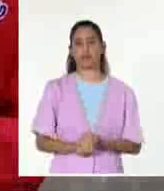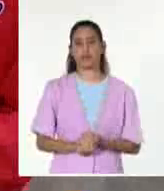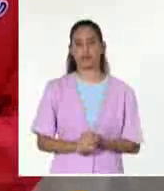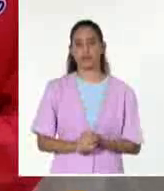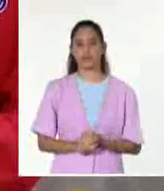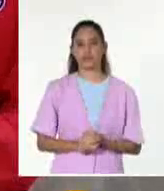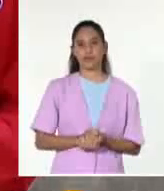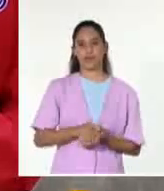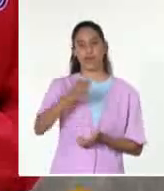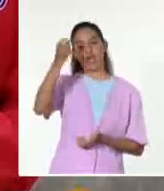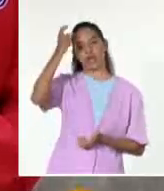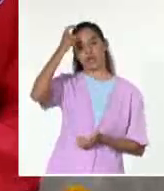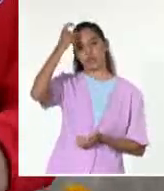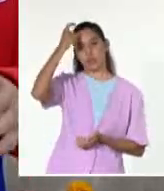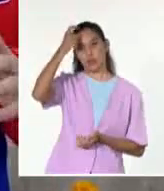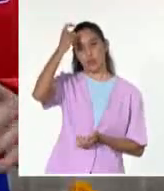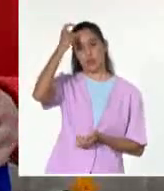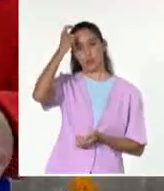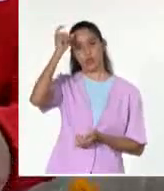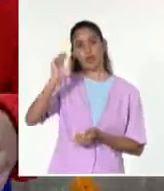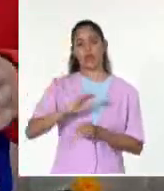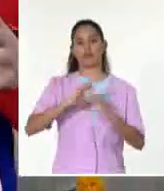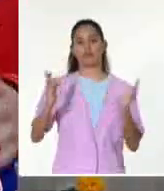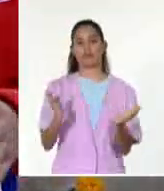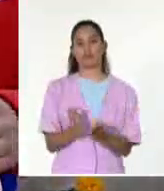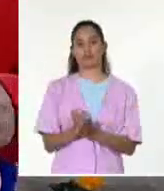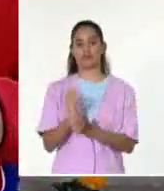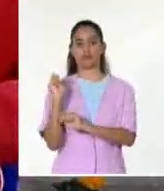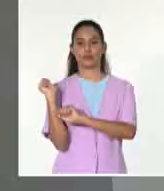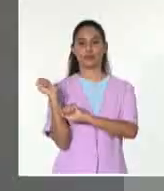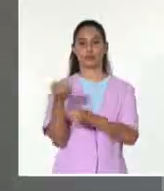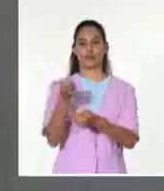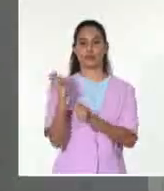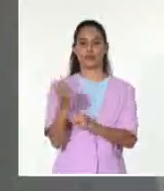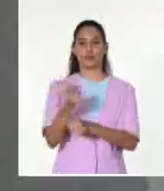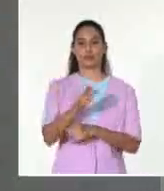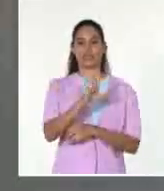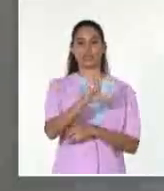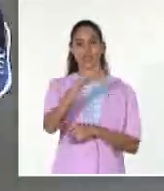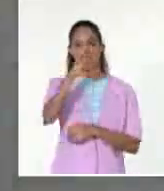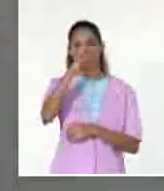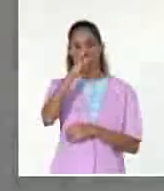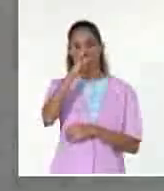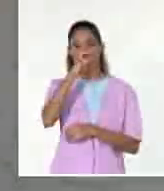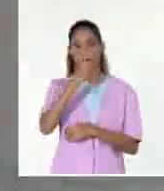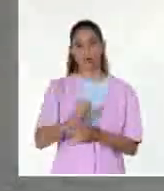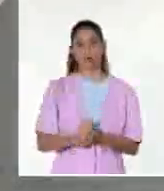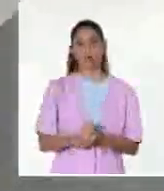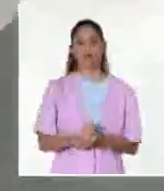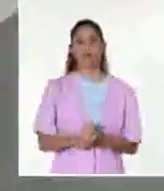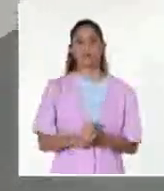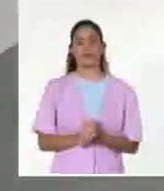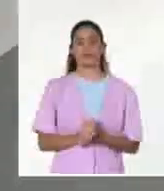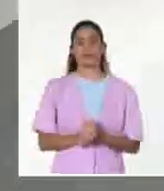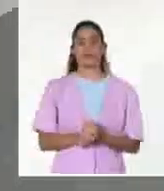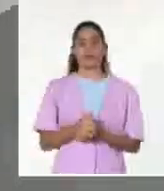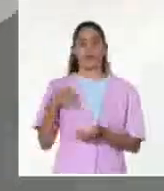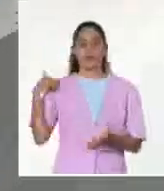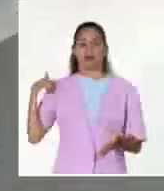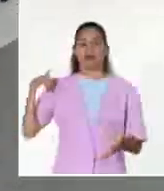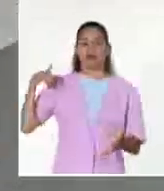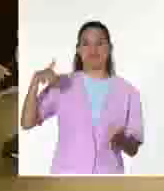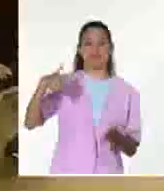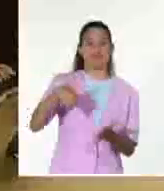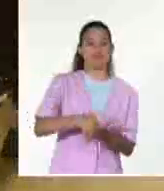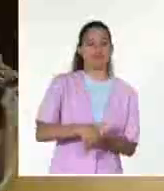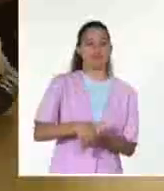Mundial Juvenil de Béisbol 5. Nuestra selección arribó hoy a esta ciudad, Ankara, después de un largo viaje, 18